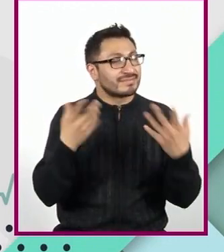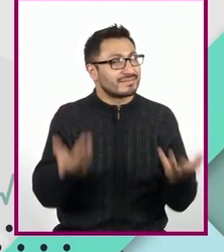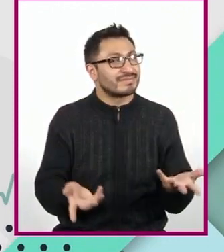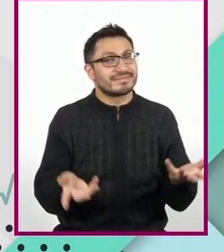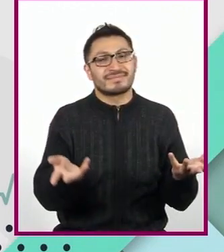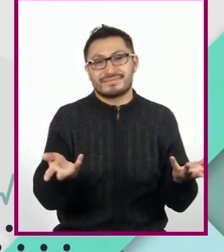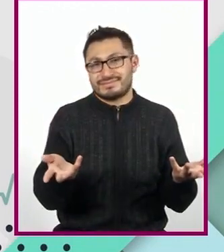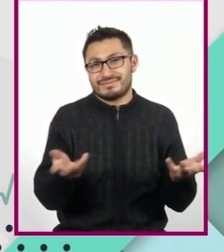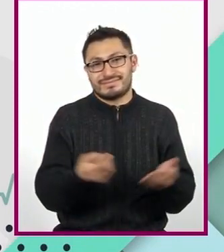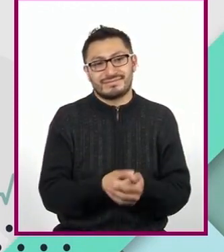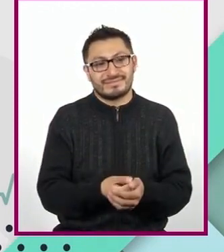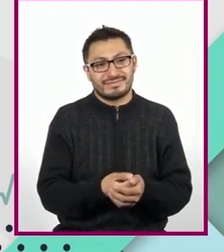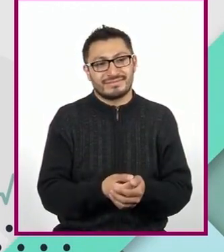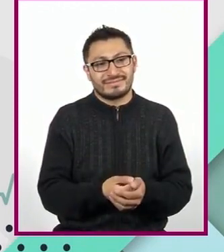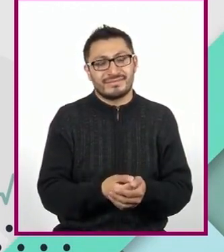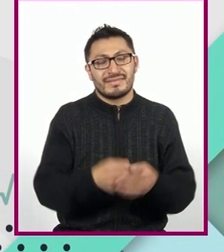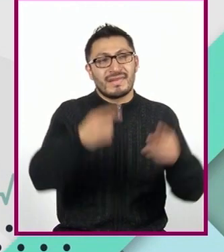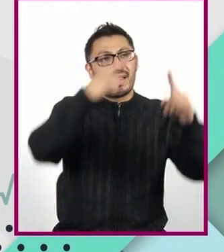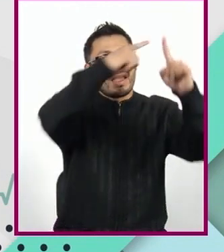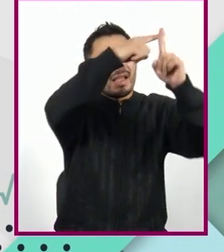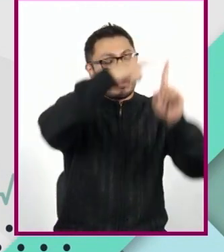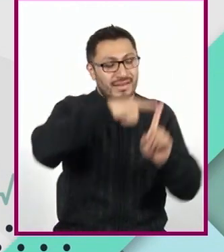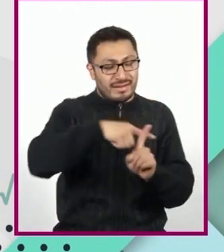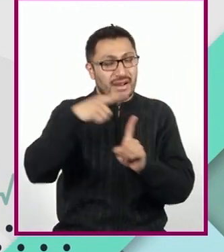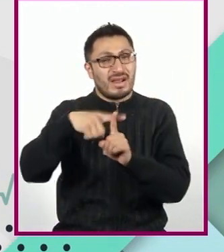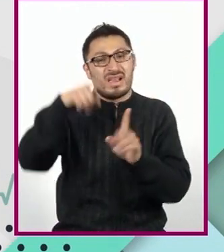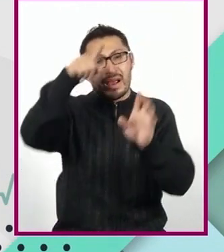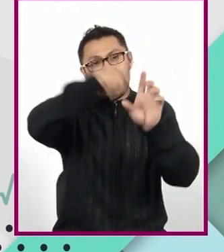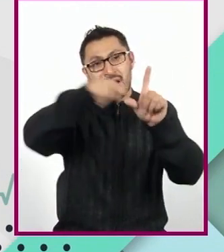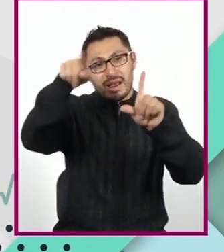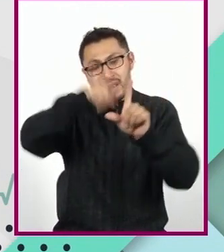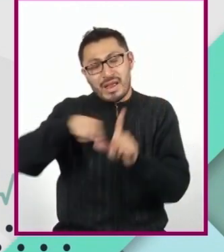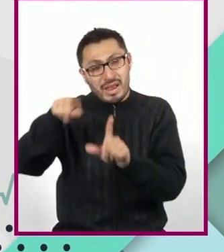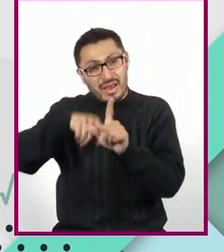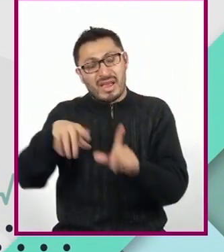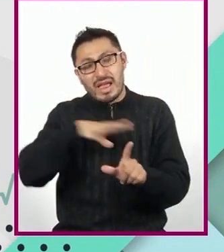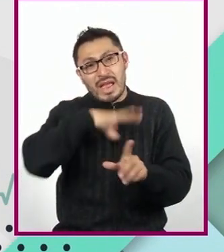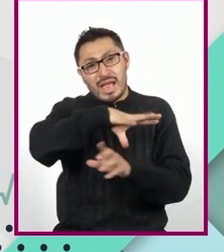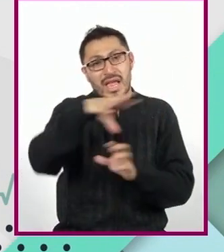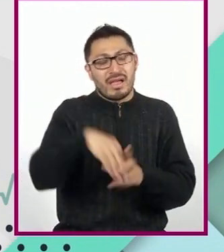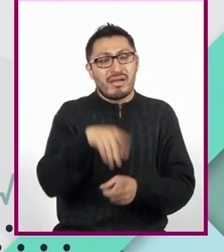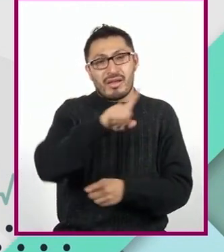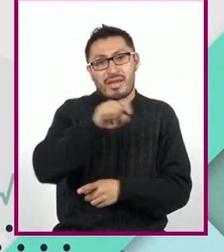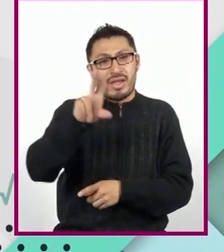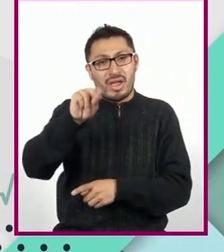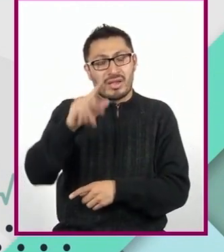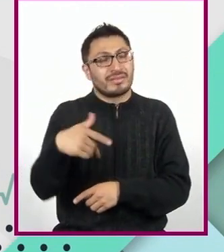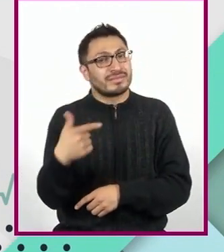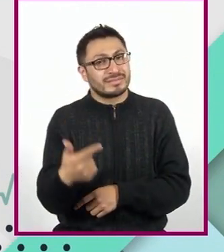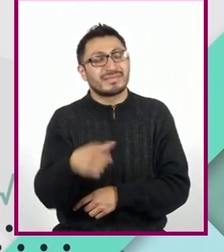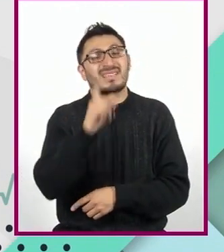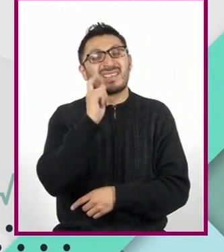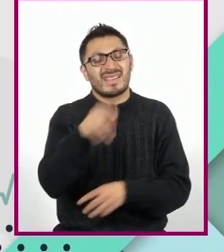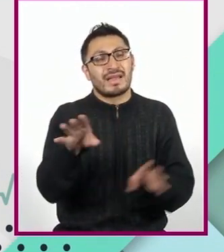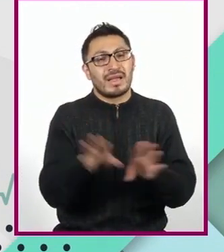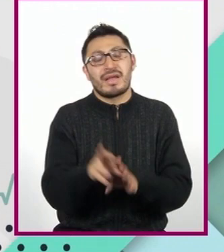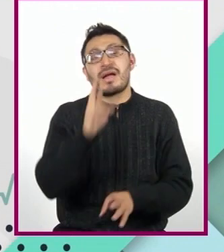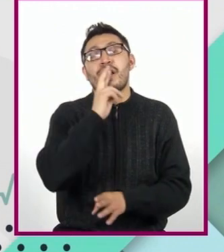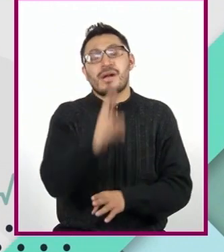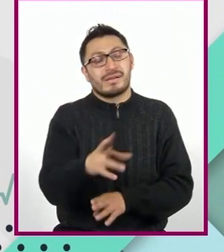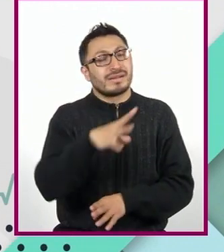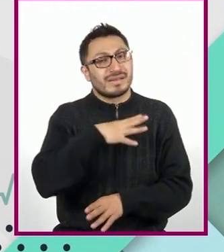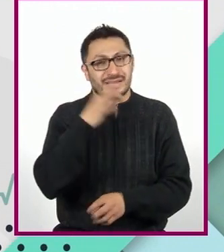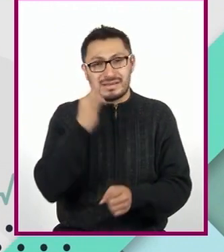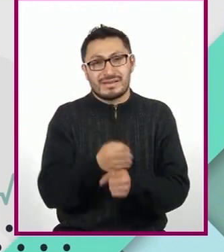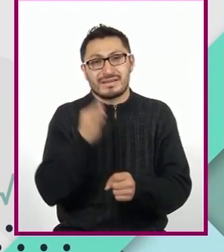que, al sumar los 3 ángulos internos de cualquiera de ellos, da como resultado 180 grados. Esto resulta muy útil al momento